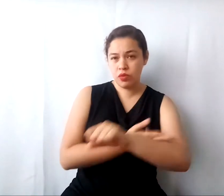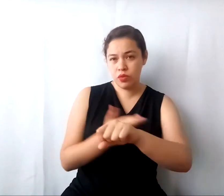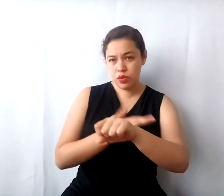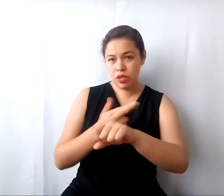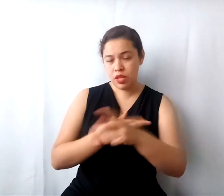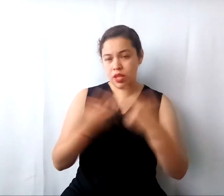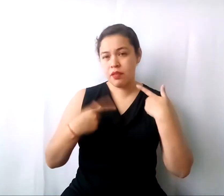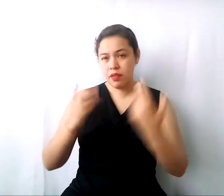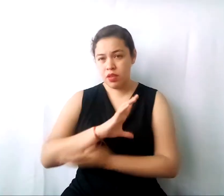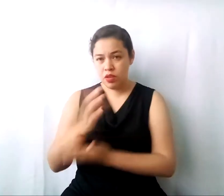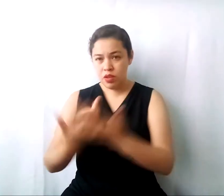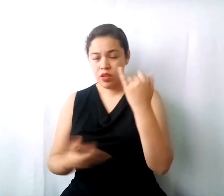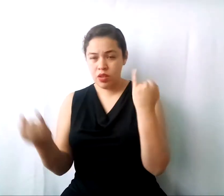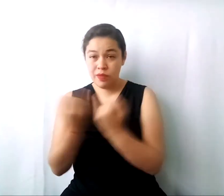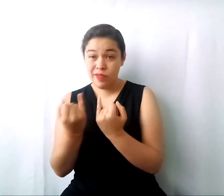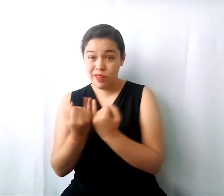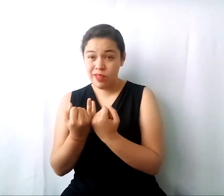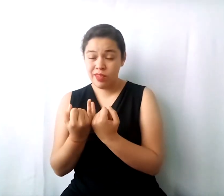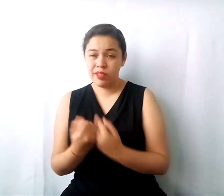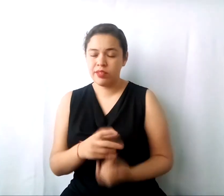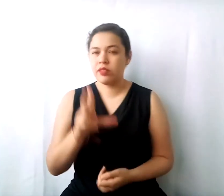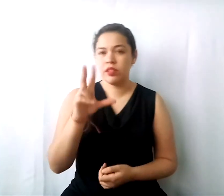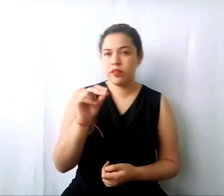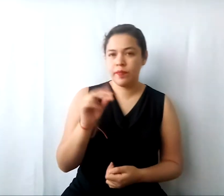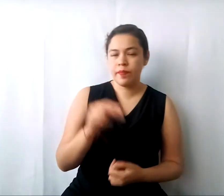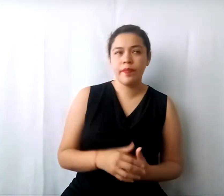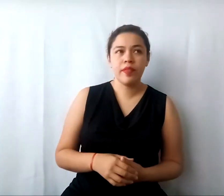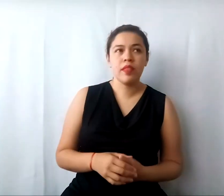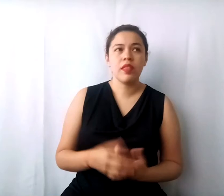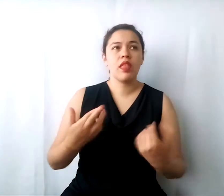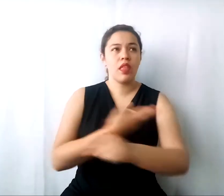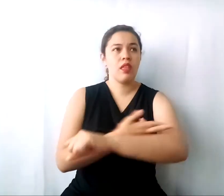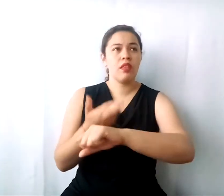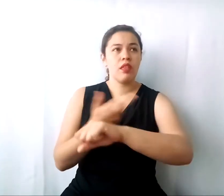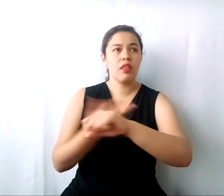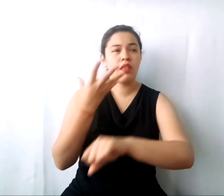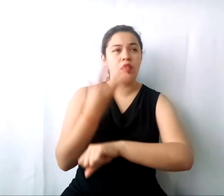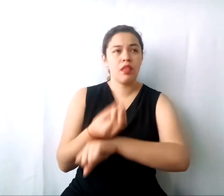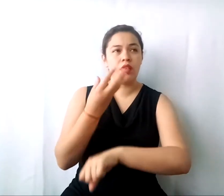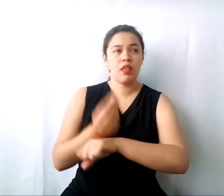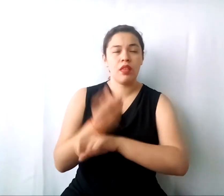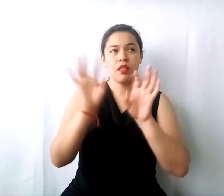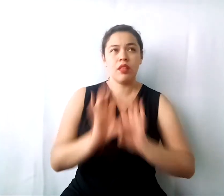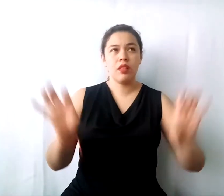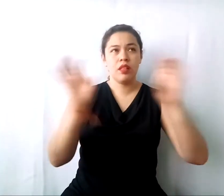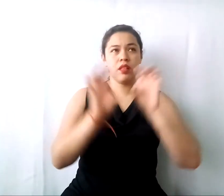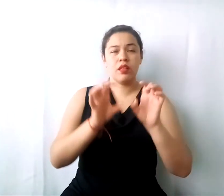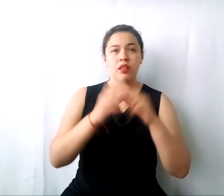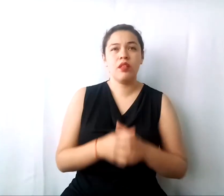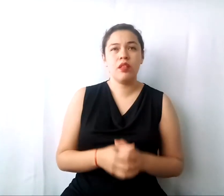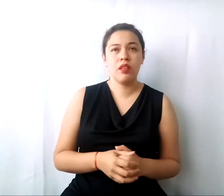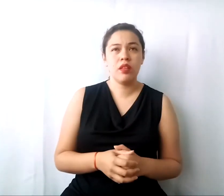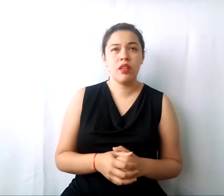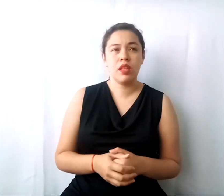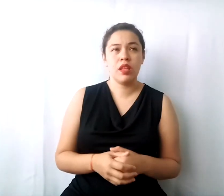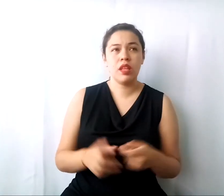contrato igual? Bueno, aquí primero no, el mantenimiento del equipo de cómputo en principio tendría